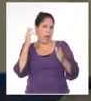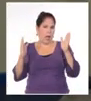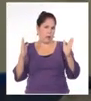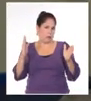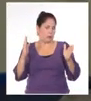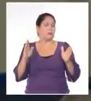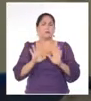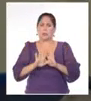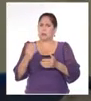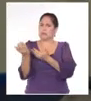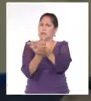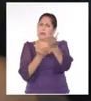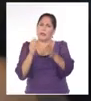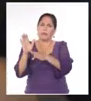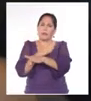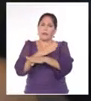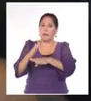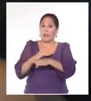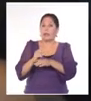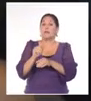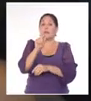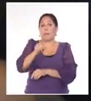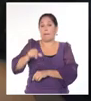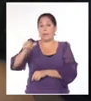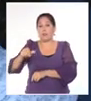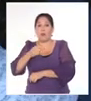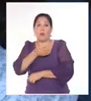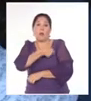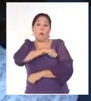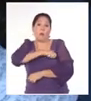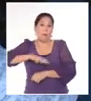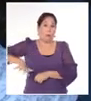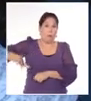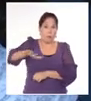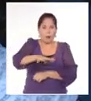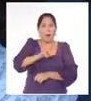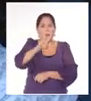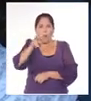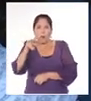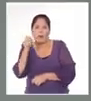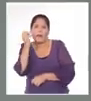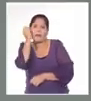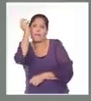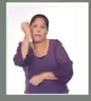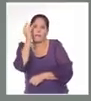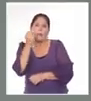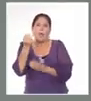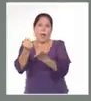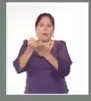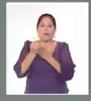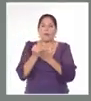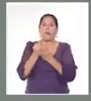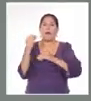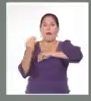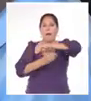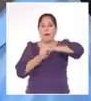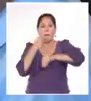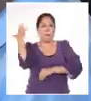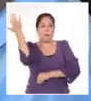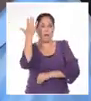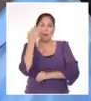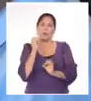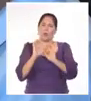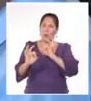ha interactuado con diversos actores de la sociedad cubana en la búsqueda de iniciativas que fomenten las buenas prácticas en